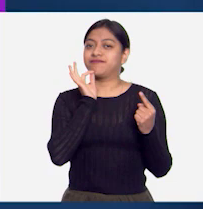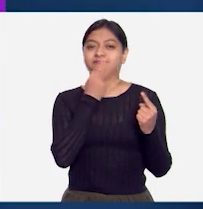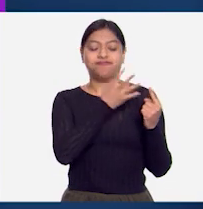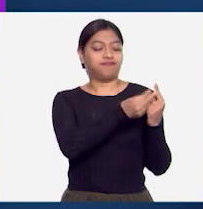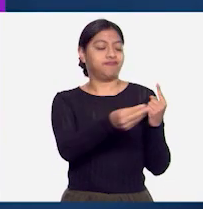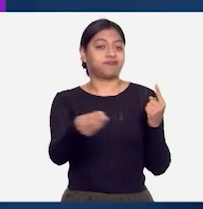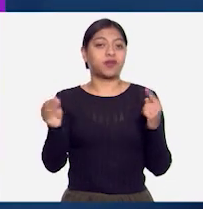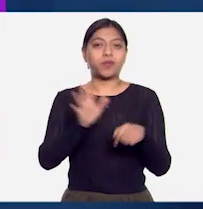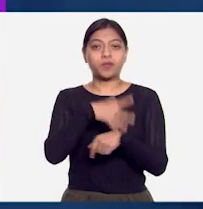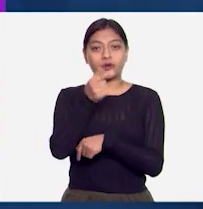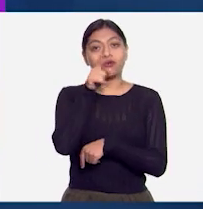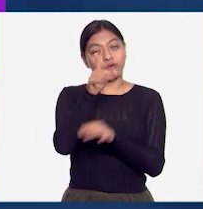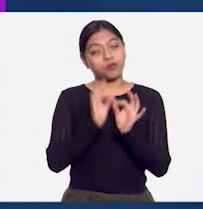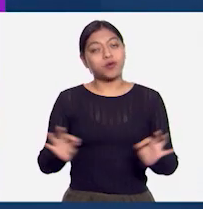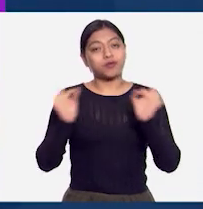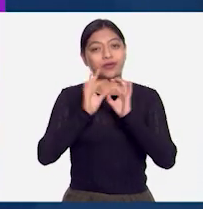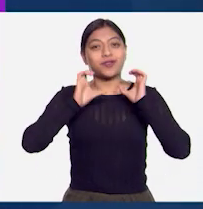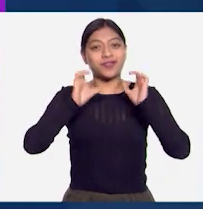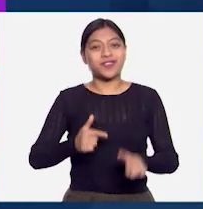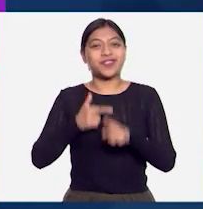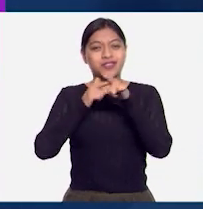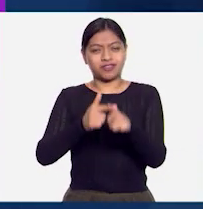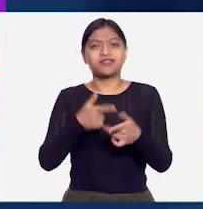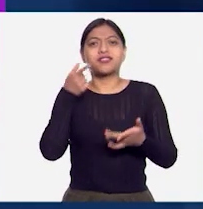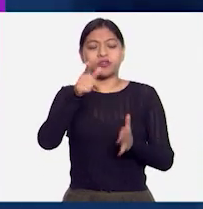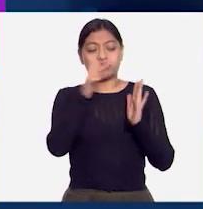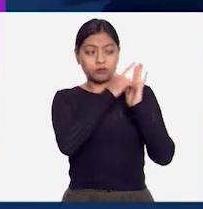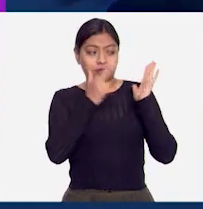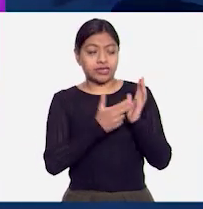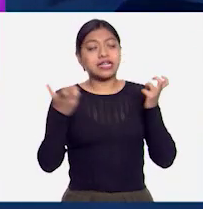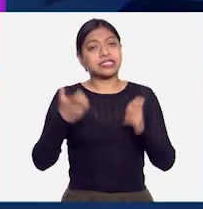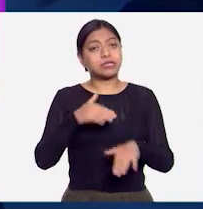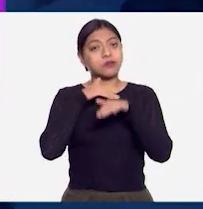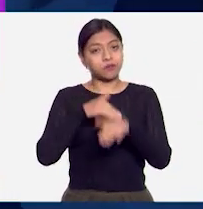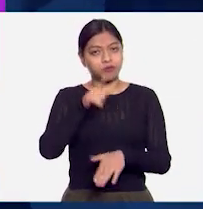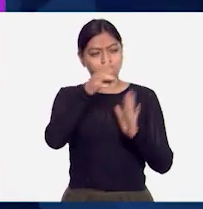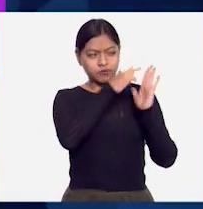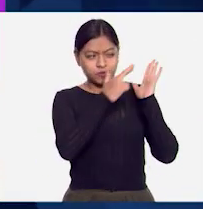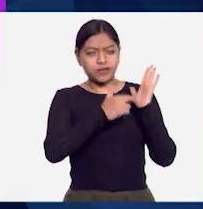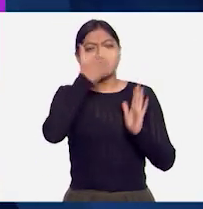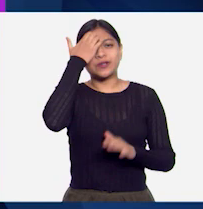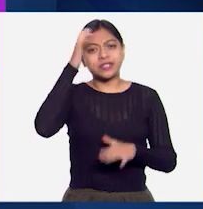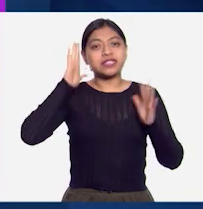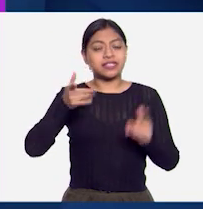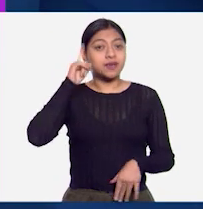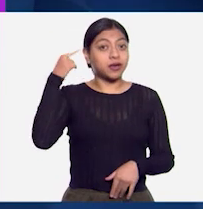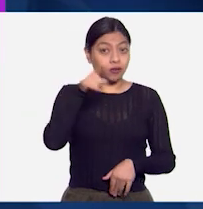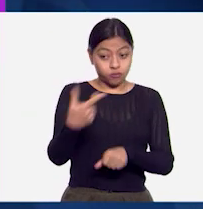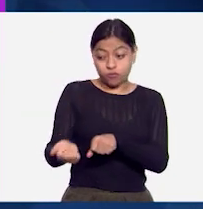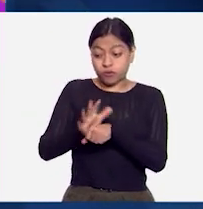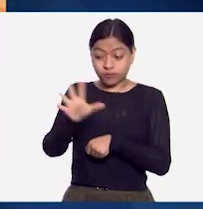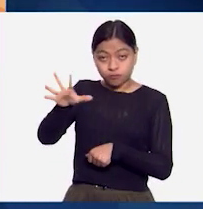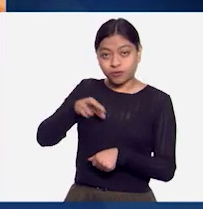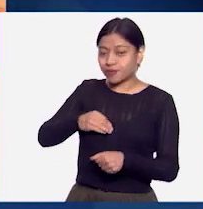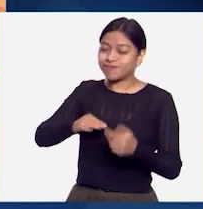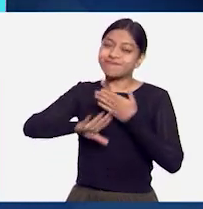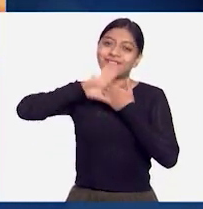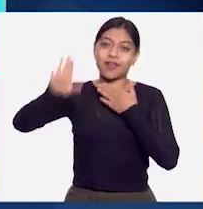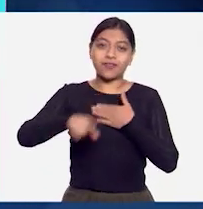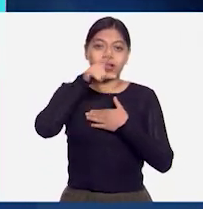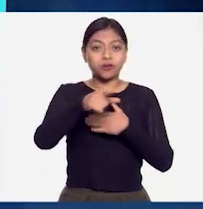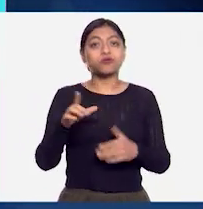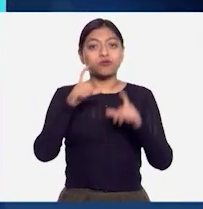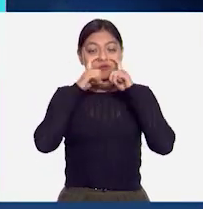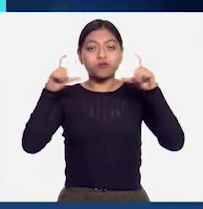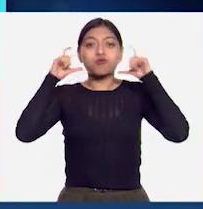personas. Por eso hay que continuar cuidándonos siguiendo las buenas prácticas que ya todos conocemos para evitar contagiarnos.